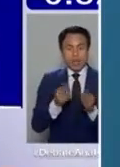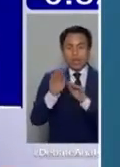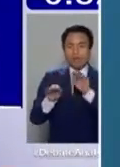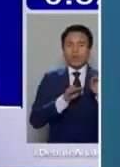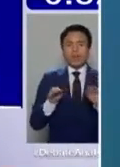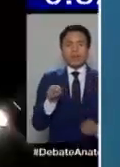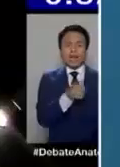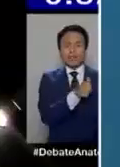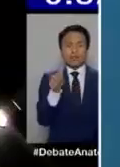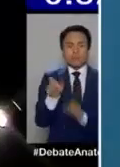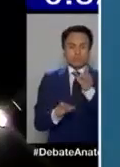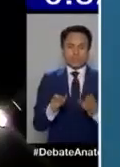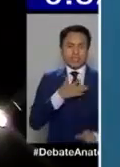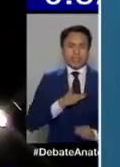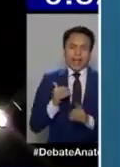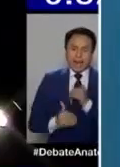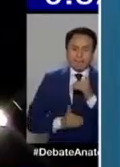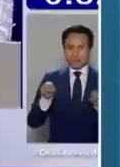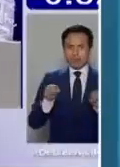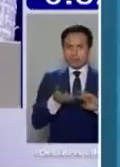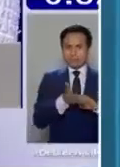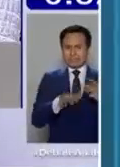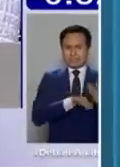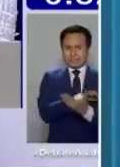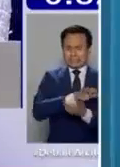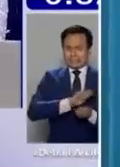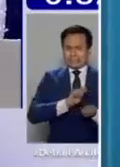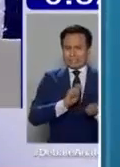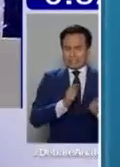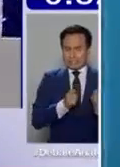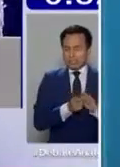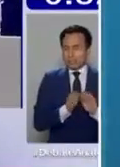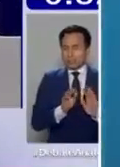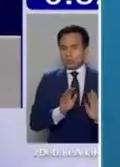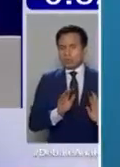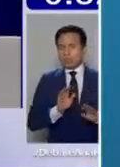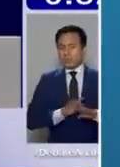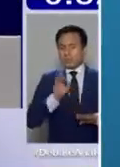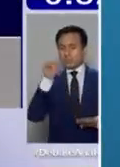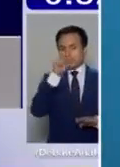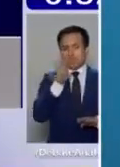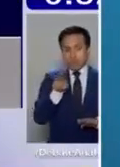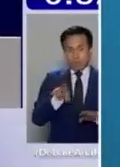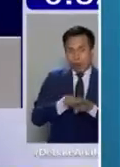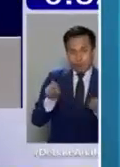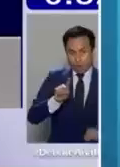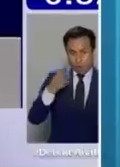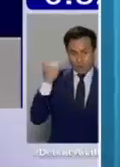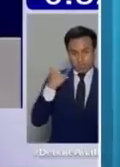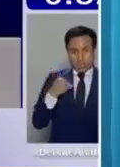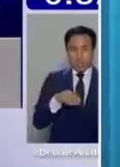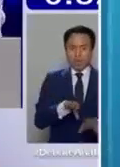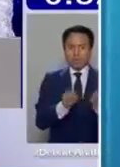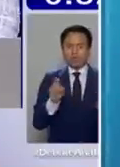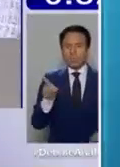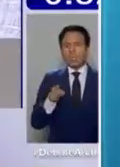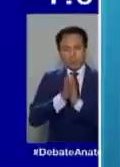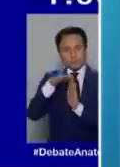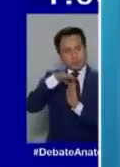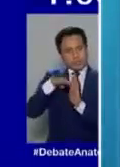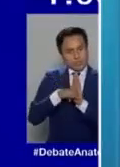fondo. Eso uno lo ve porque es un recurso que hace referencia constantemente a Boric, a